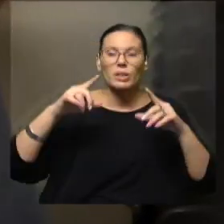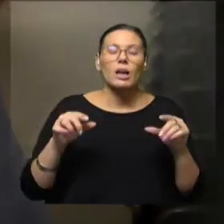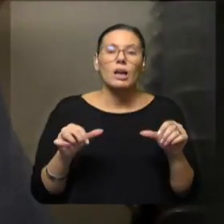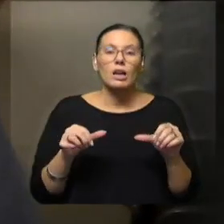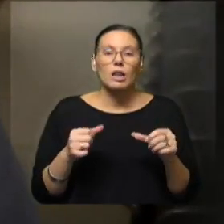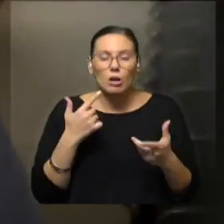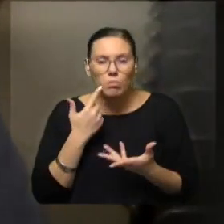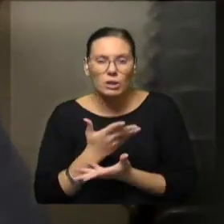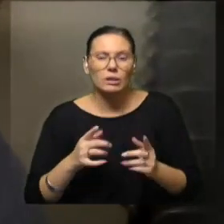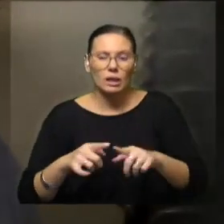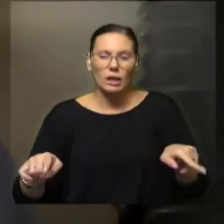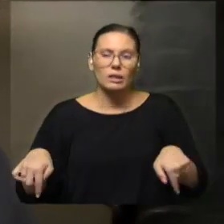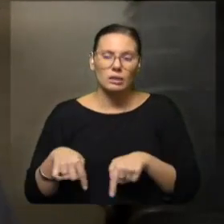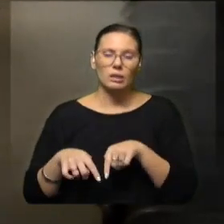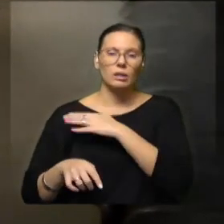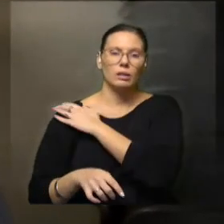la escena tome como una